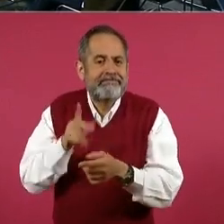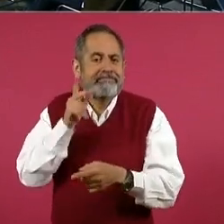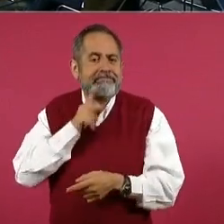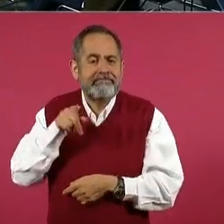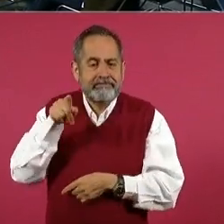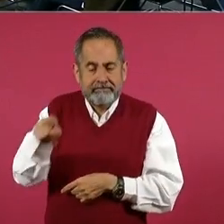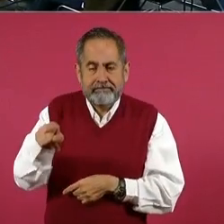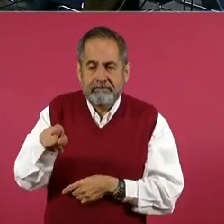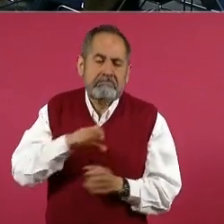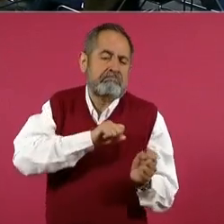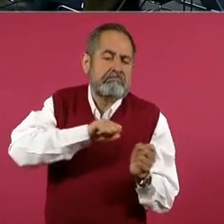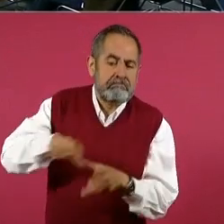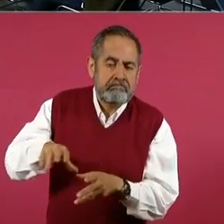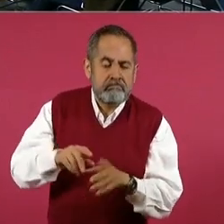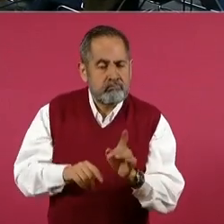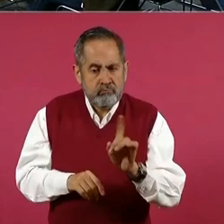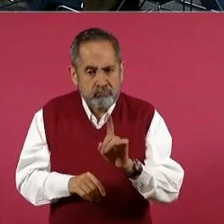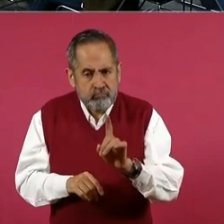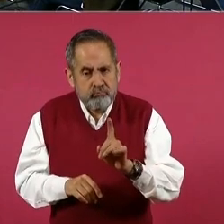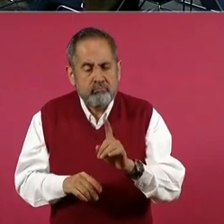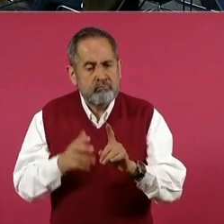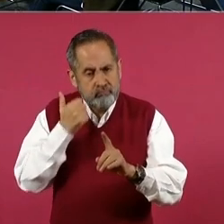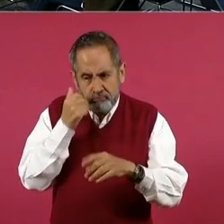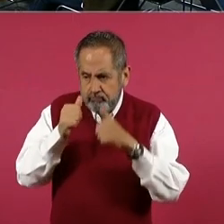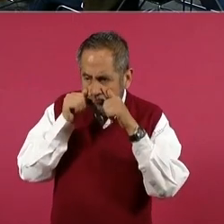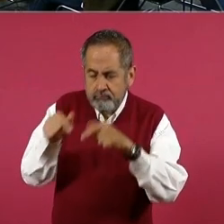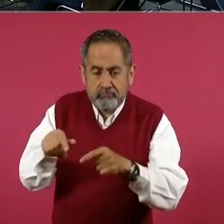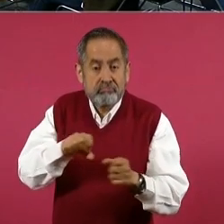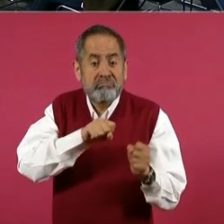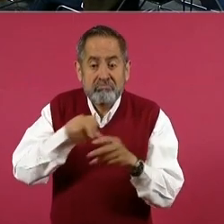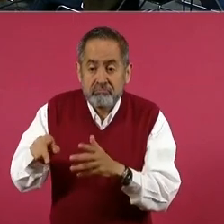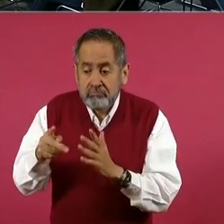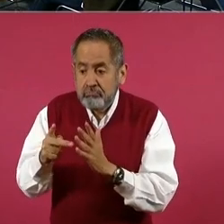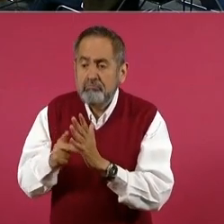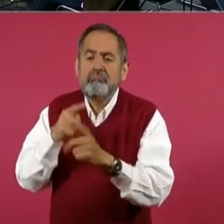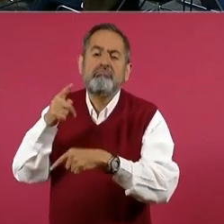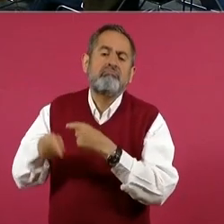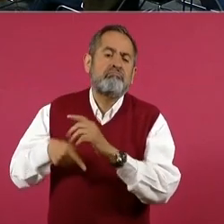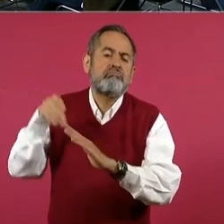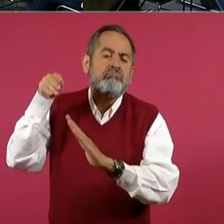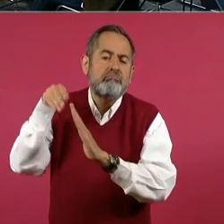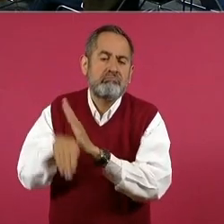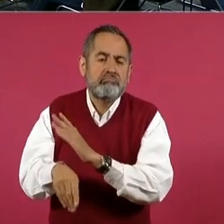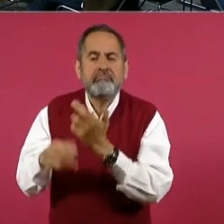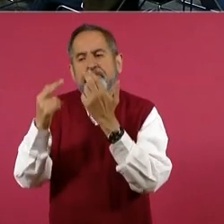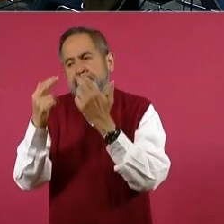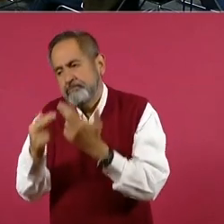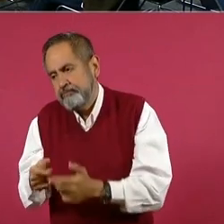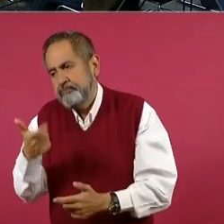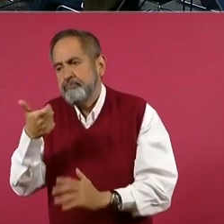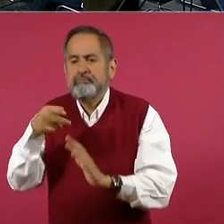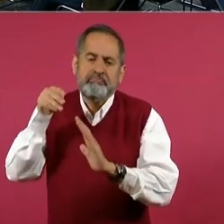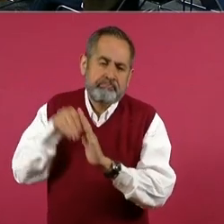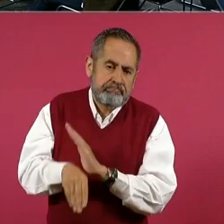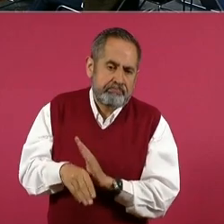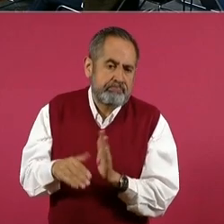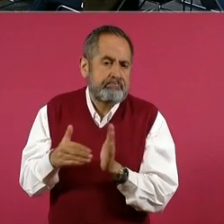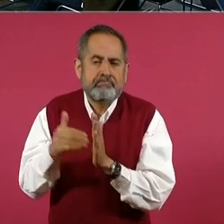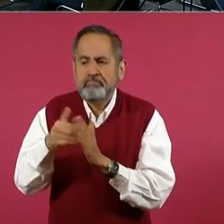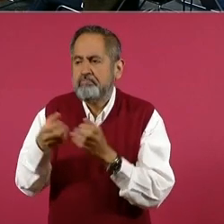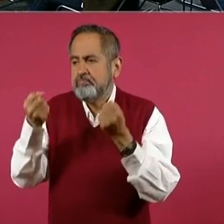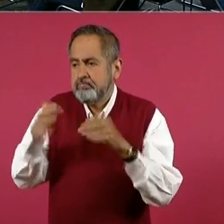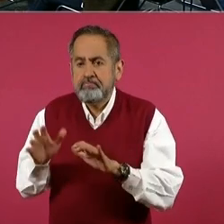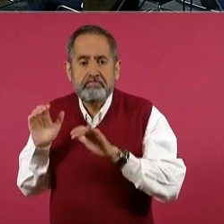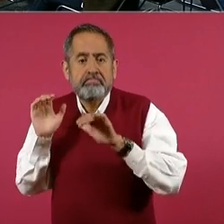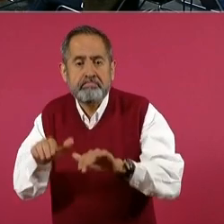Escolín, que se dejó abandonada, porque obviamente caería nuevamente en una depresión económica y se perderían miles de